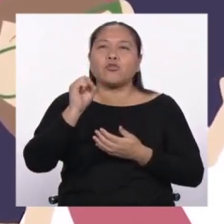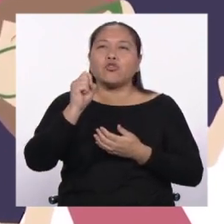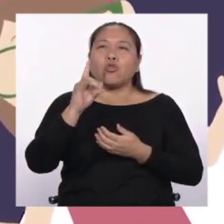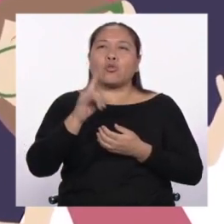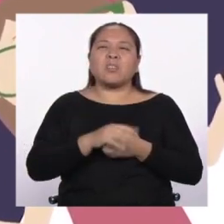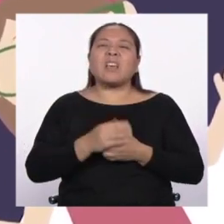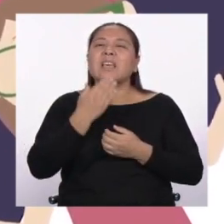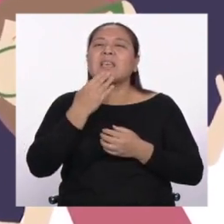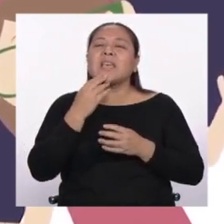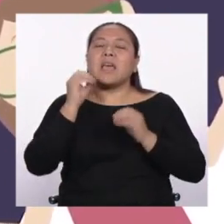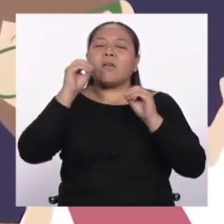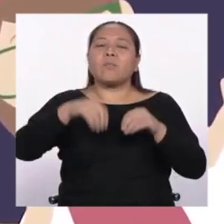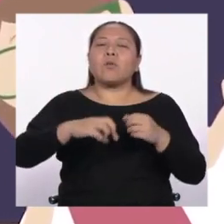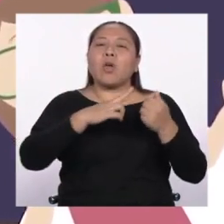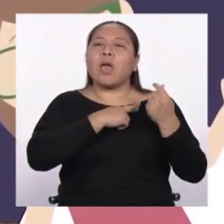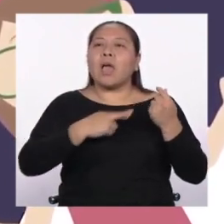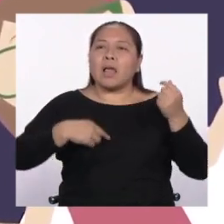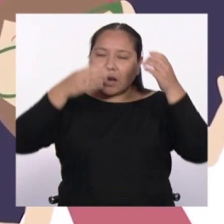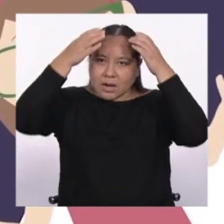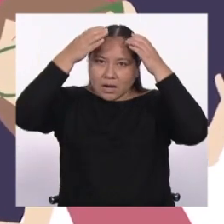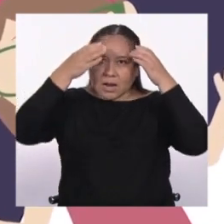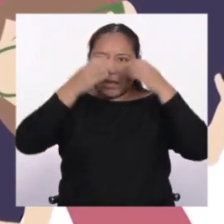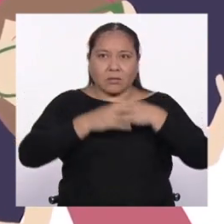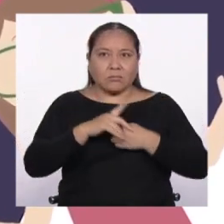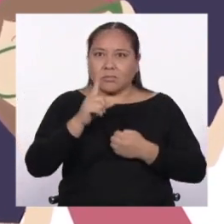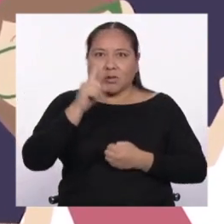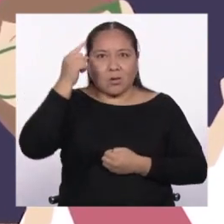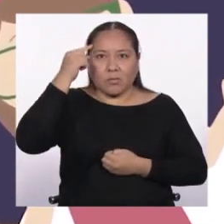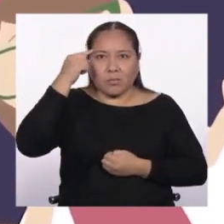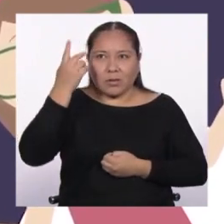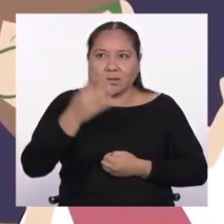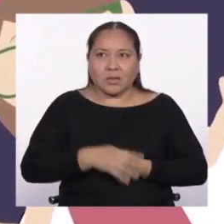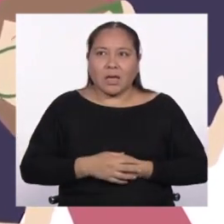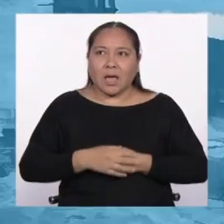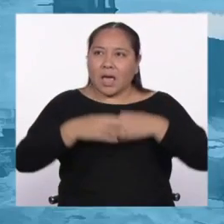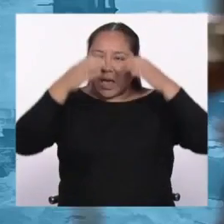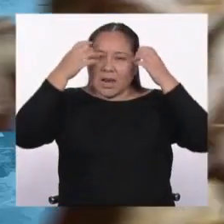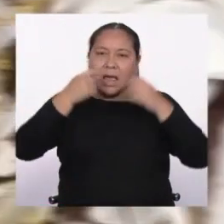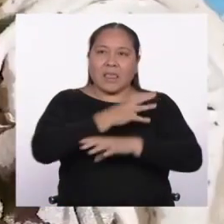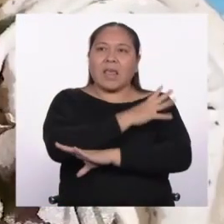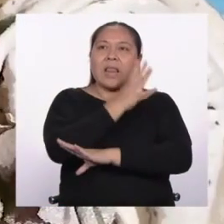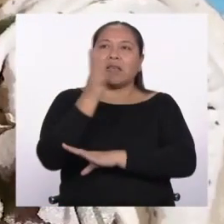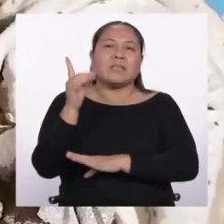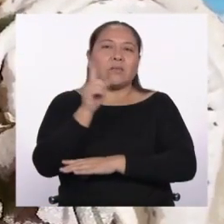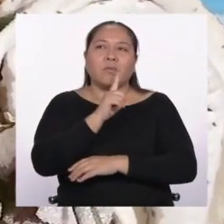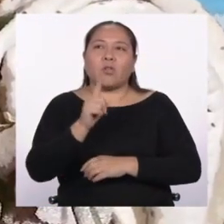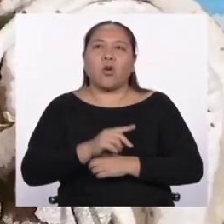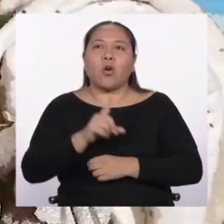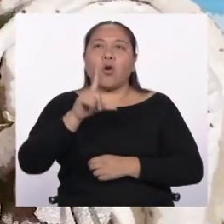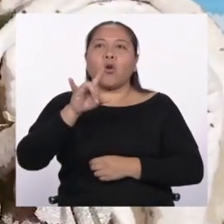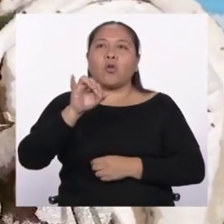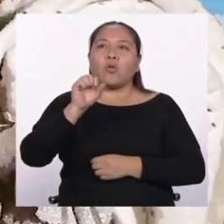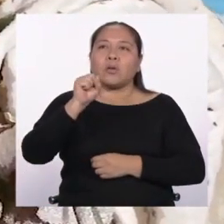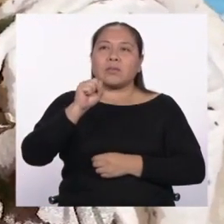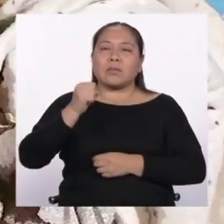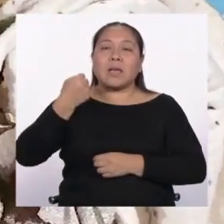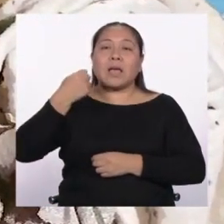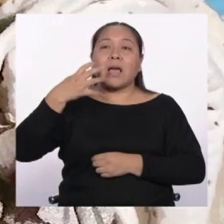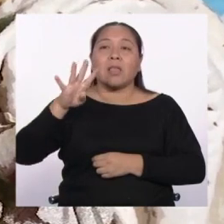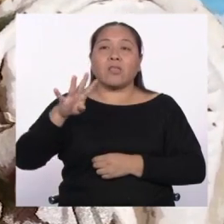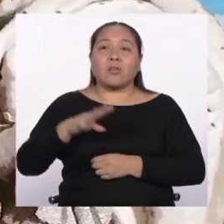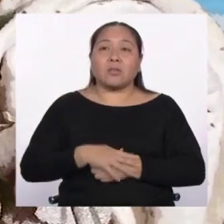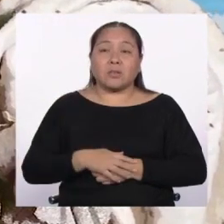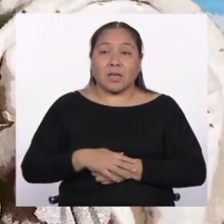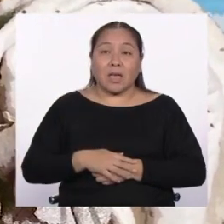sentó las bases? No piensen que fue el rey de la selva, porque estamos hablando de Luis XIV, el rey